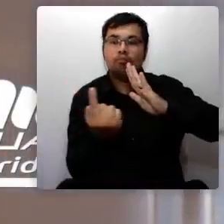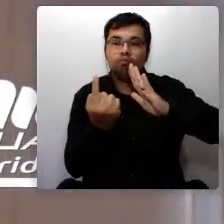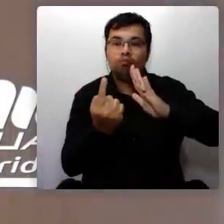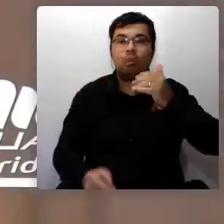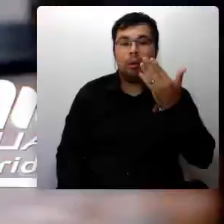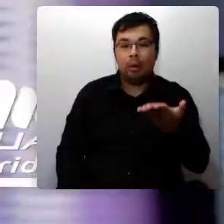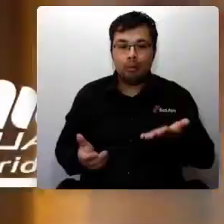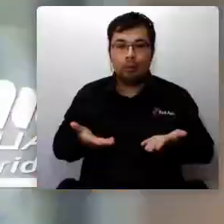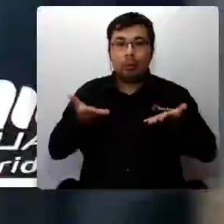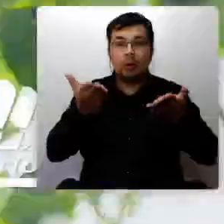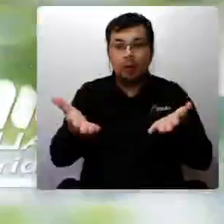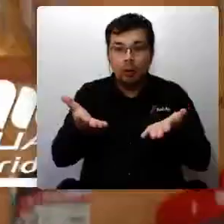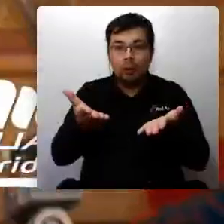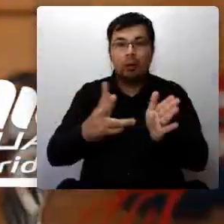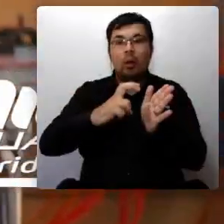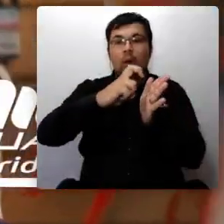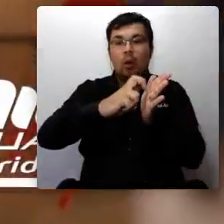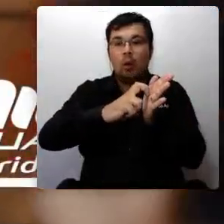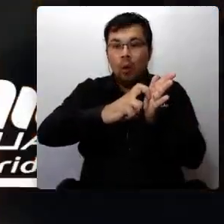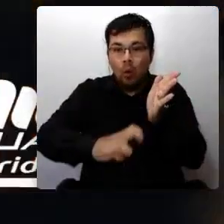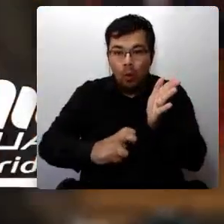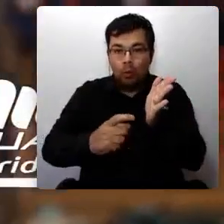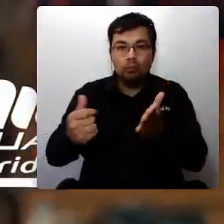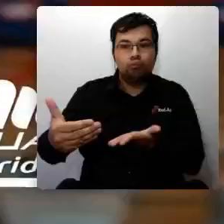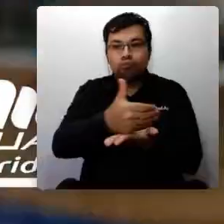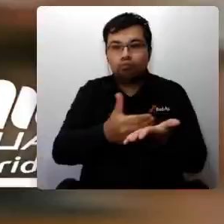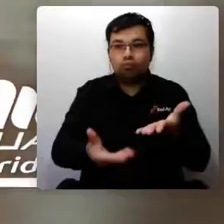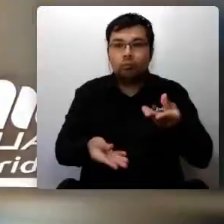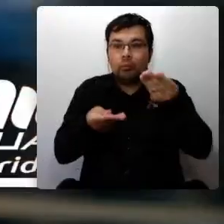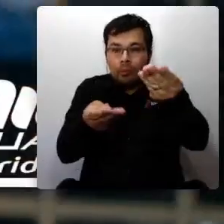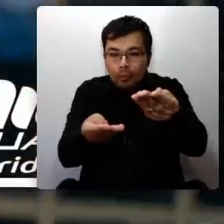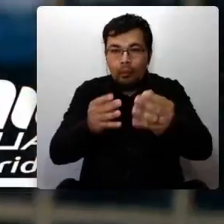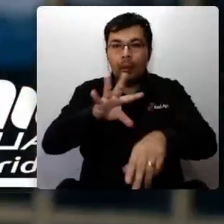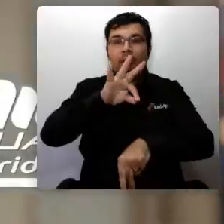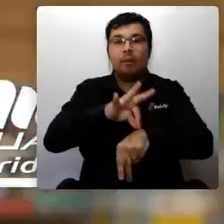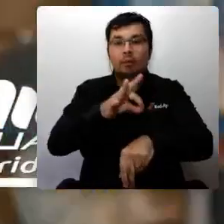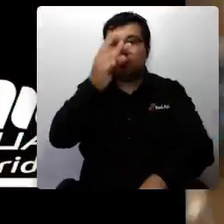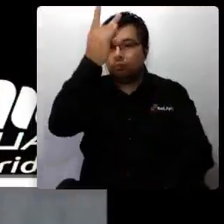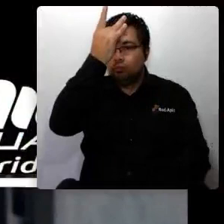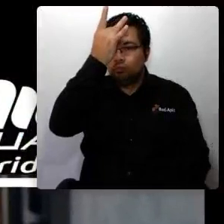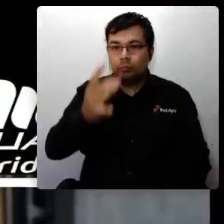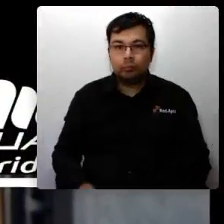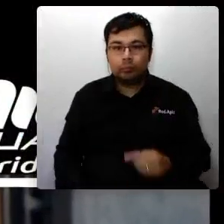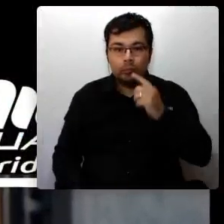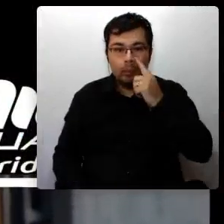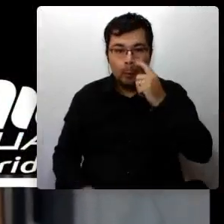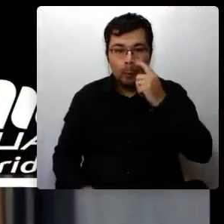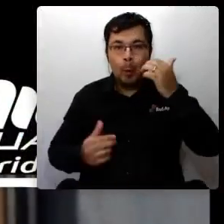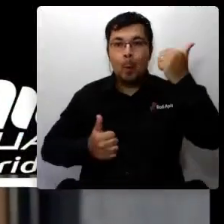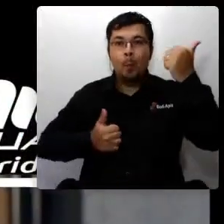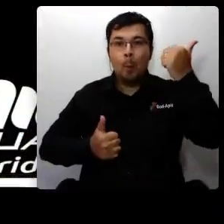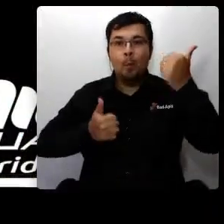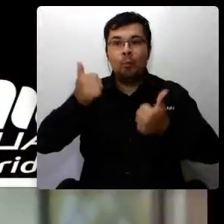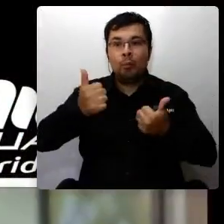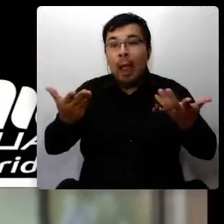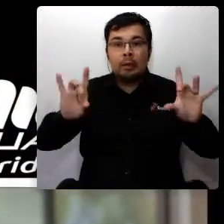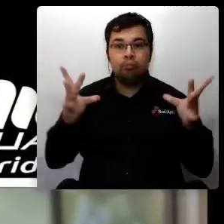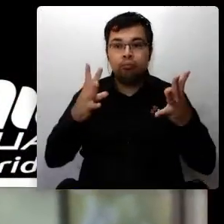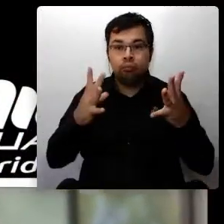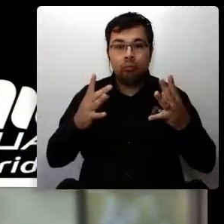trabajo y enfermedades profesionales. Así, en el caso que ocurra un accidente del trabajo o enfermedad profesional, cubrimos todas las prestaciones